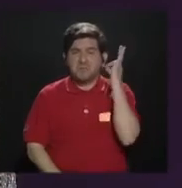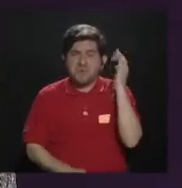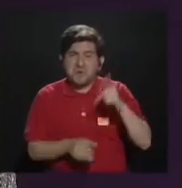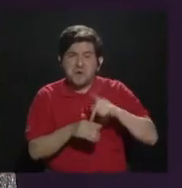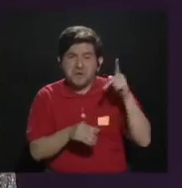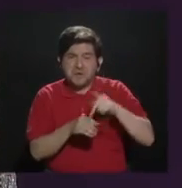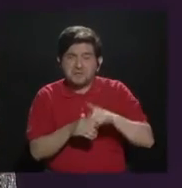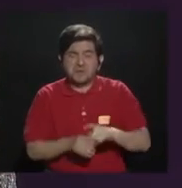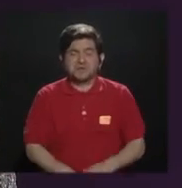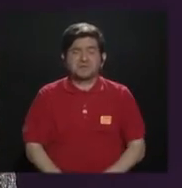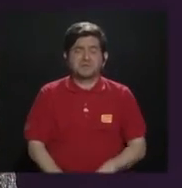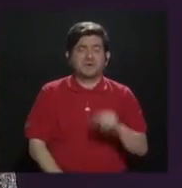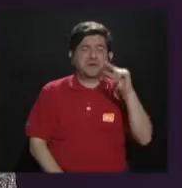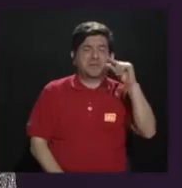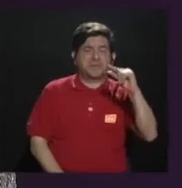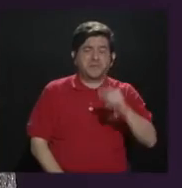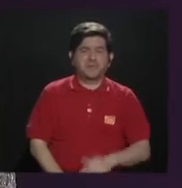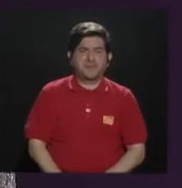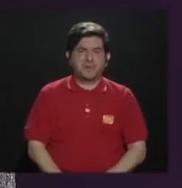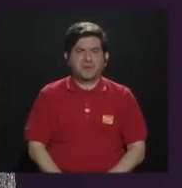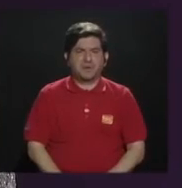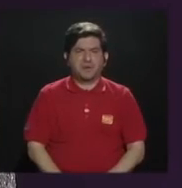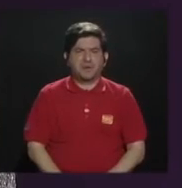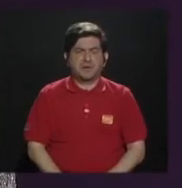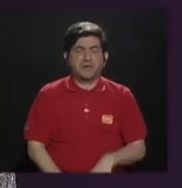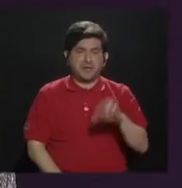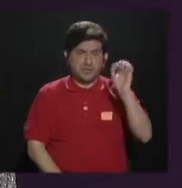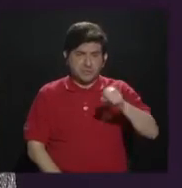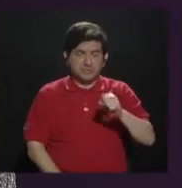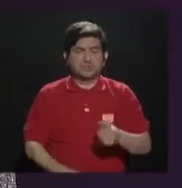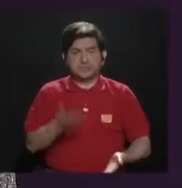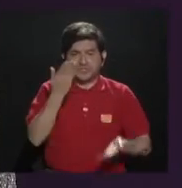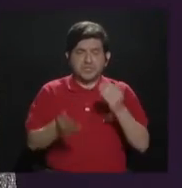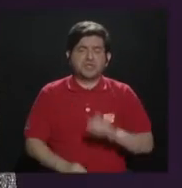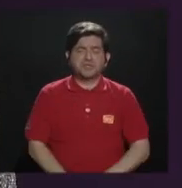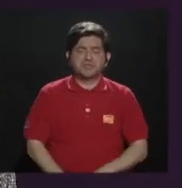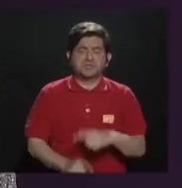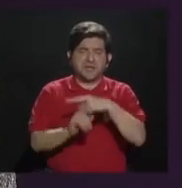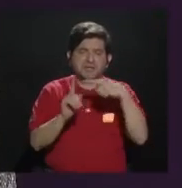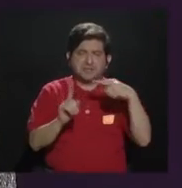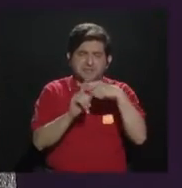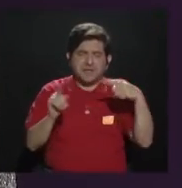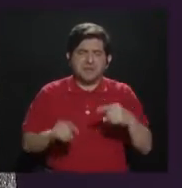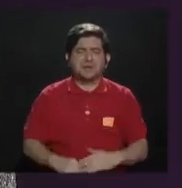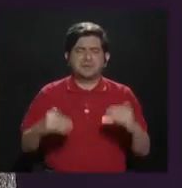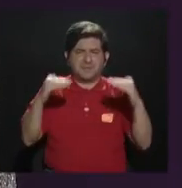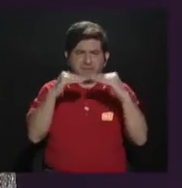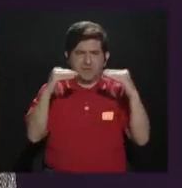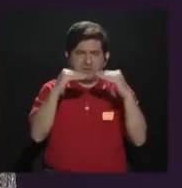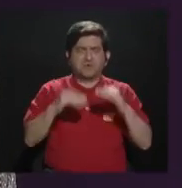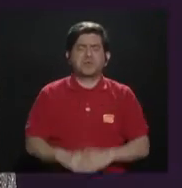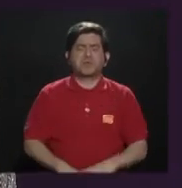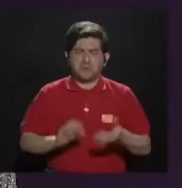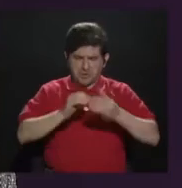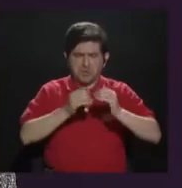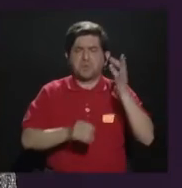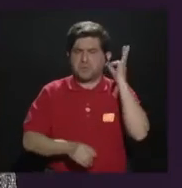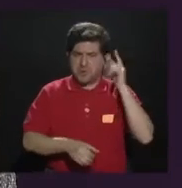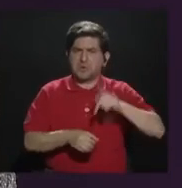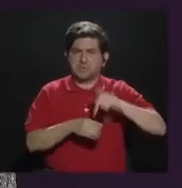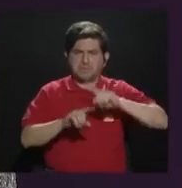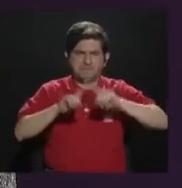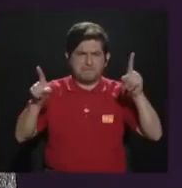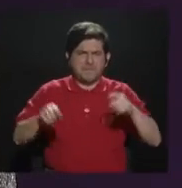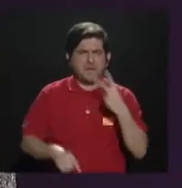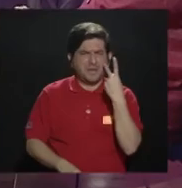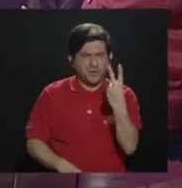Hay una representación más significativa en términos de los puestos intermedios a escala local, pero ¿cómo ven ustedes la situación a nivel